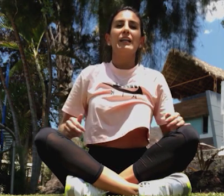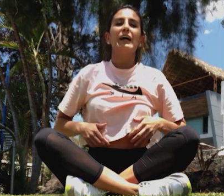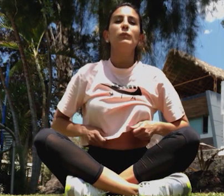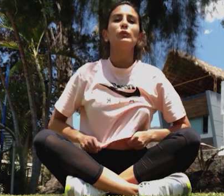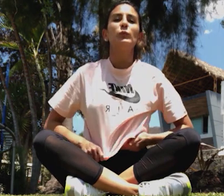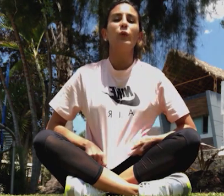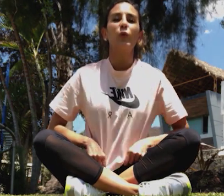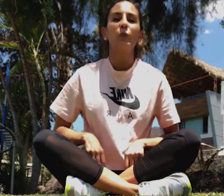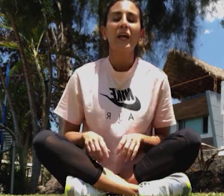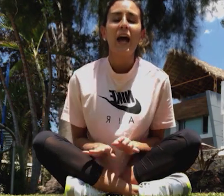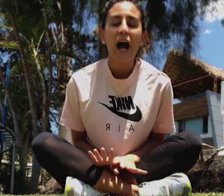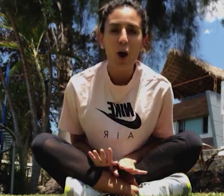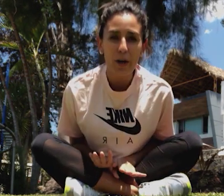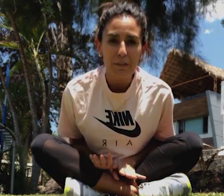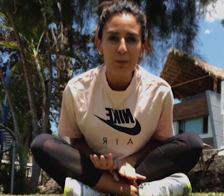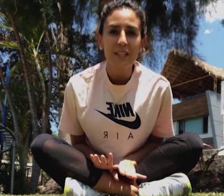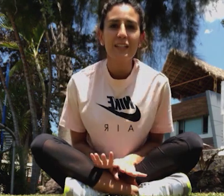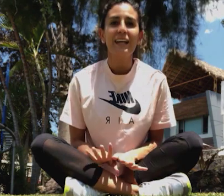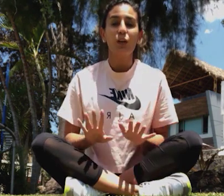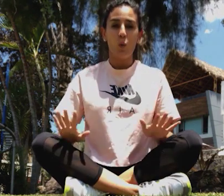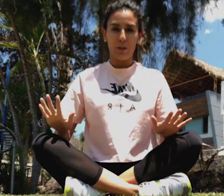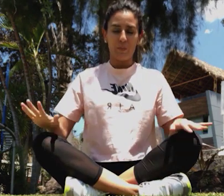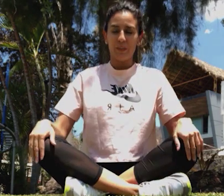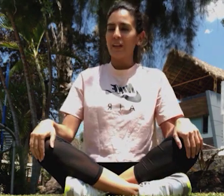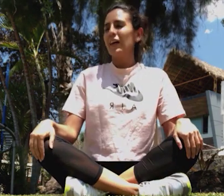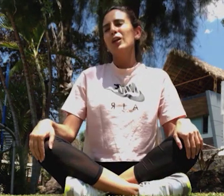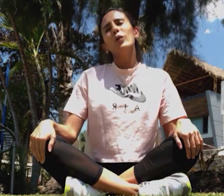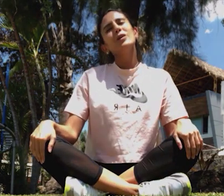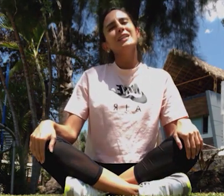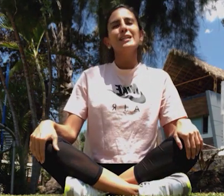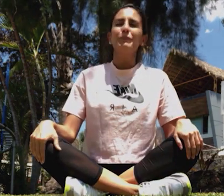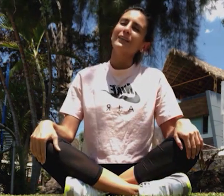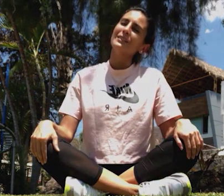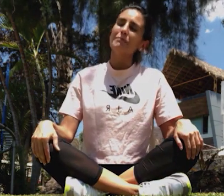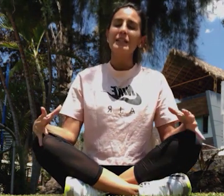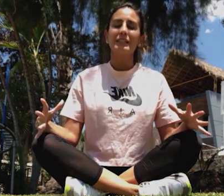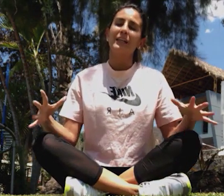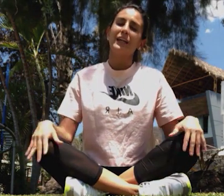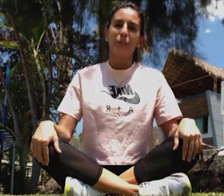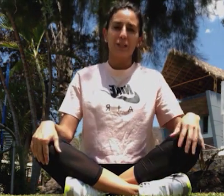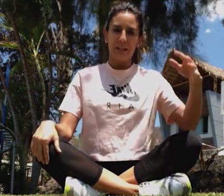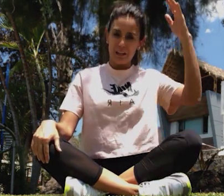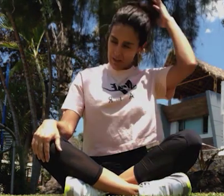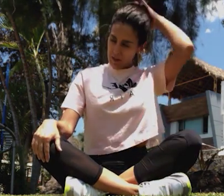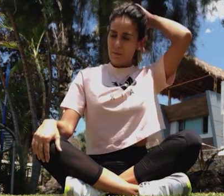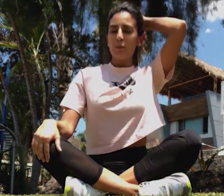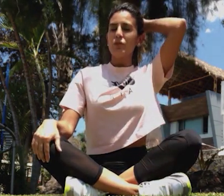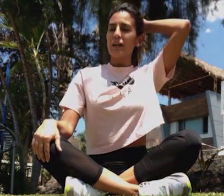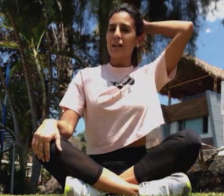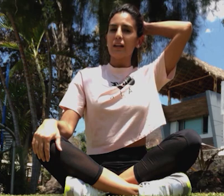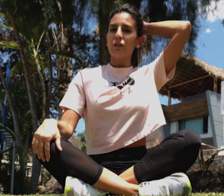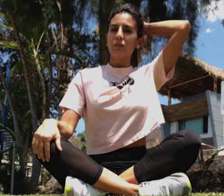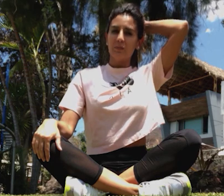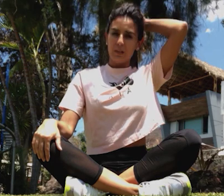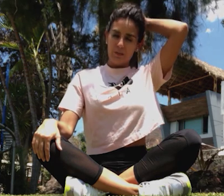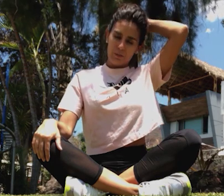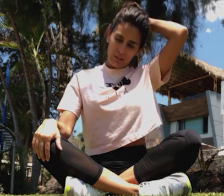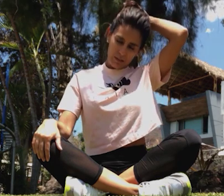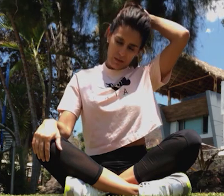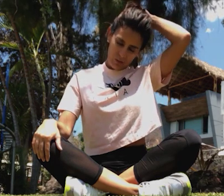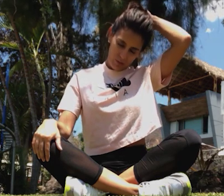Nos relajamos un poco. Ahora vamos a estirar el cuello. El cuello es de las partes más ricas para estirar. Vamos a agarrarlo